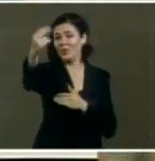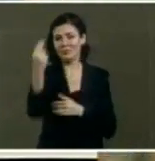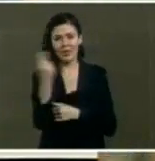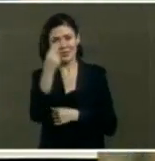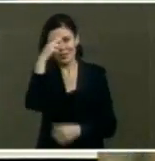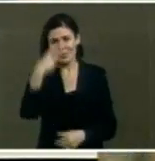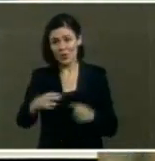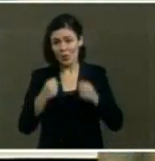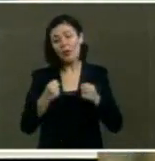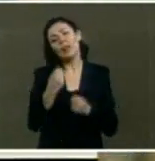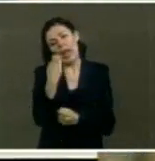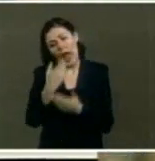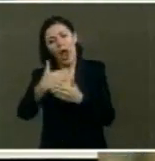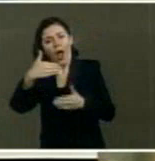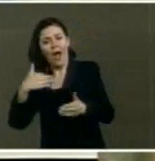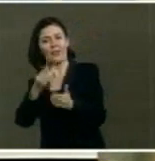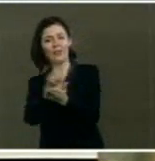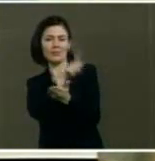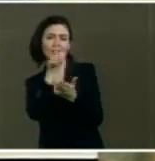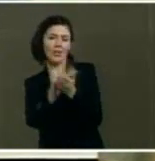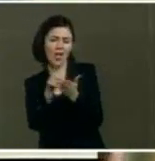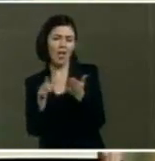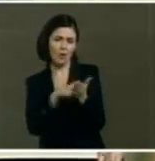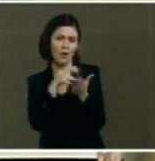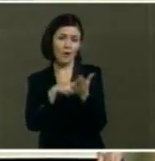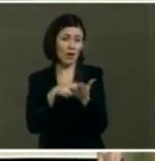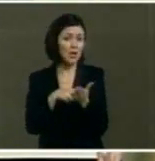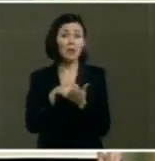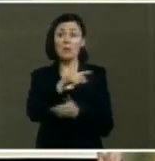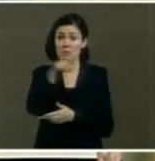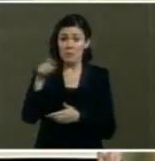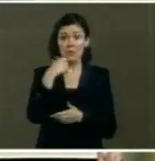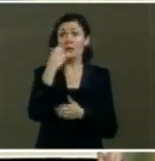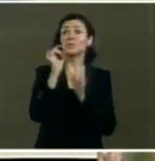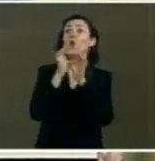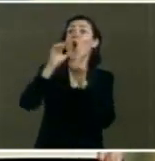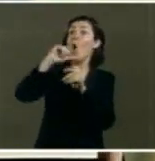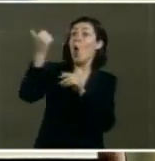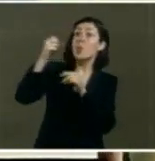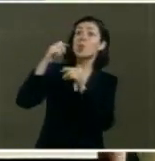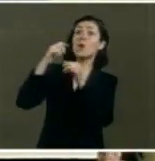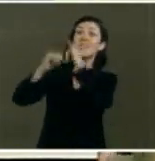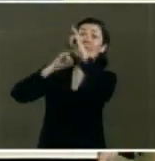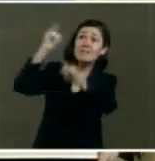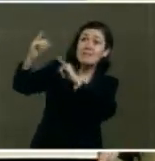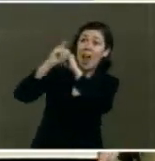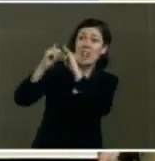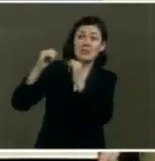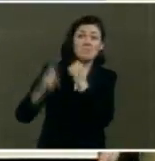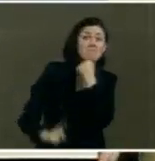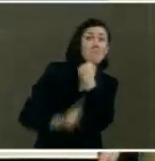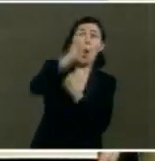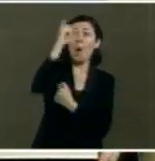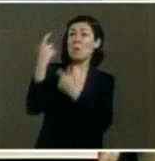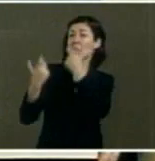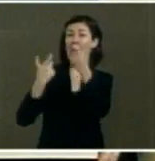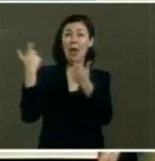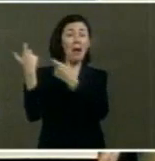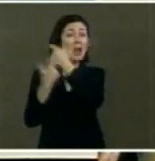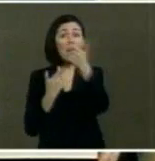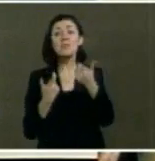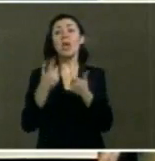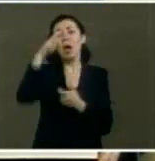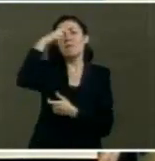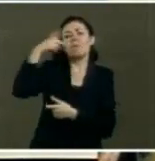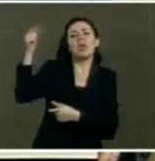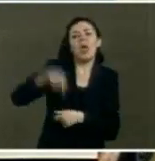si no queremos ver afectada la economía mexicana ante otra crisis internacional. La reforma laboral, que permitirá